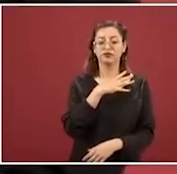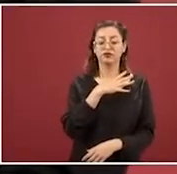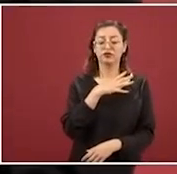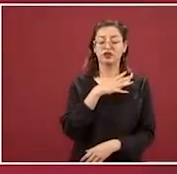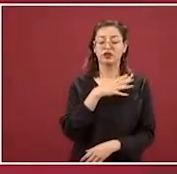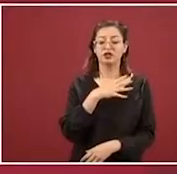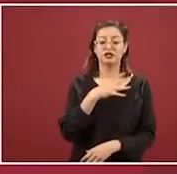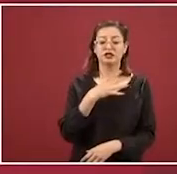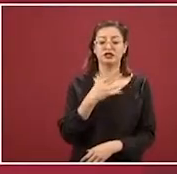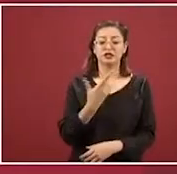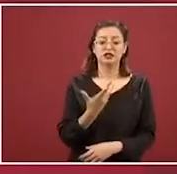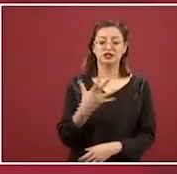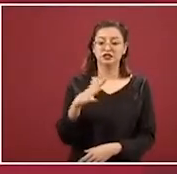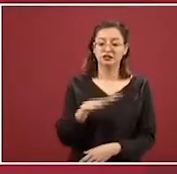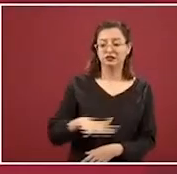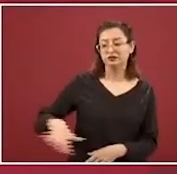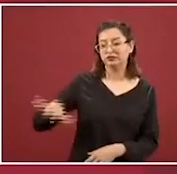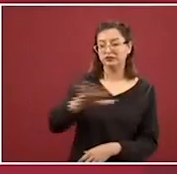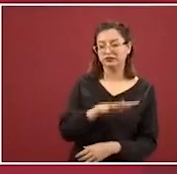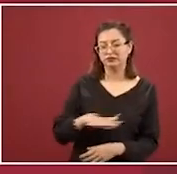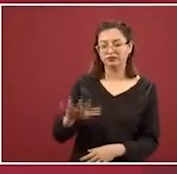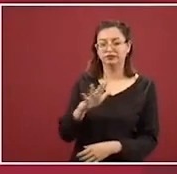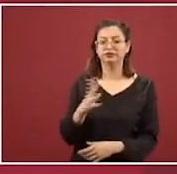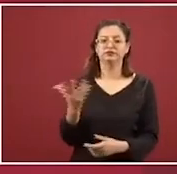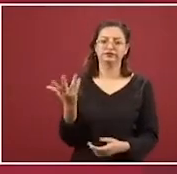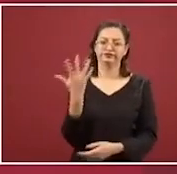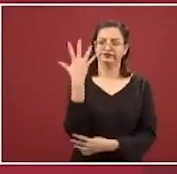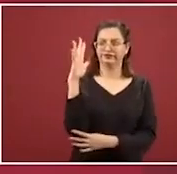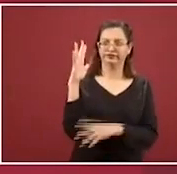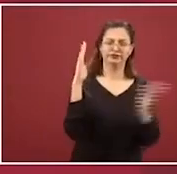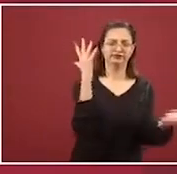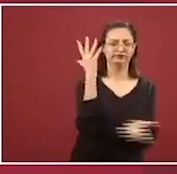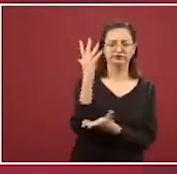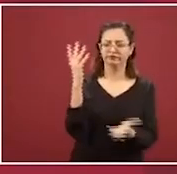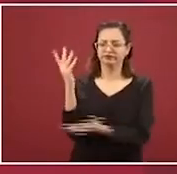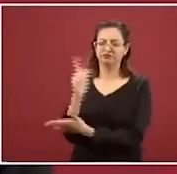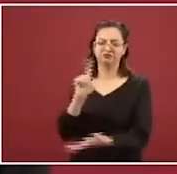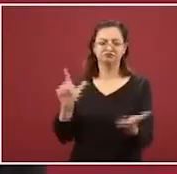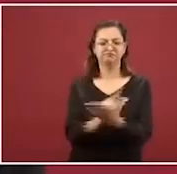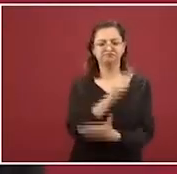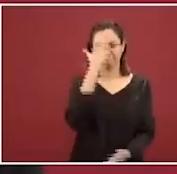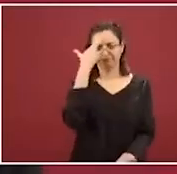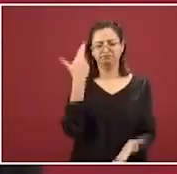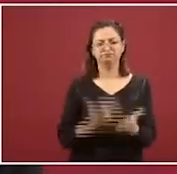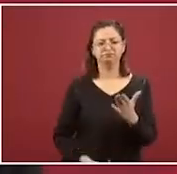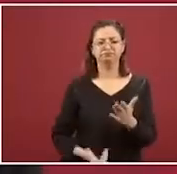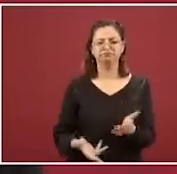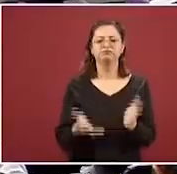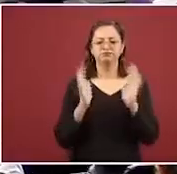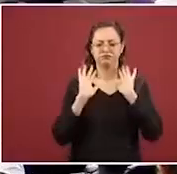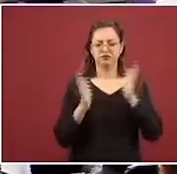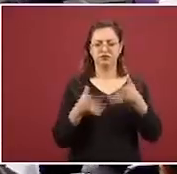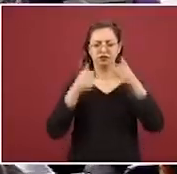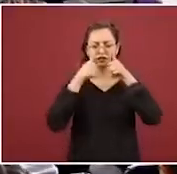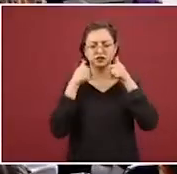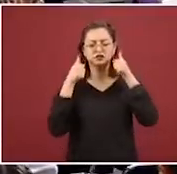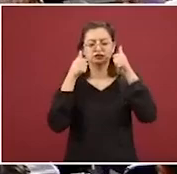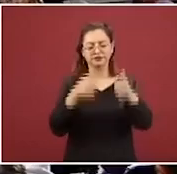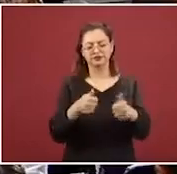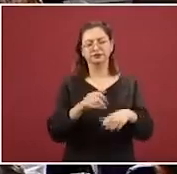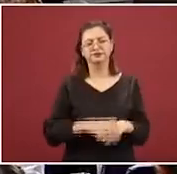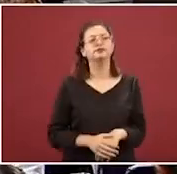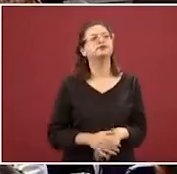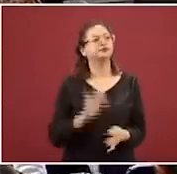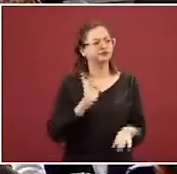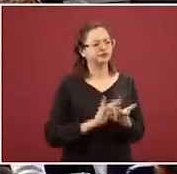esta zona y en esta actividad ilegal, pero ya lo estamos viendo. Bien, gracias. Y sobre